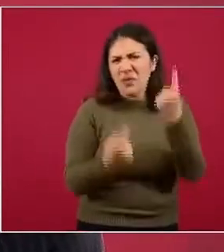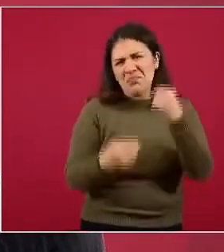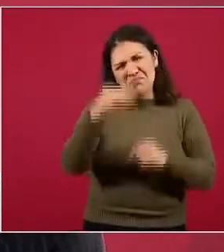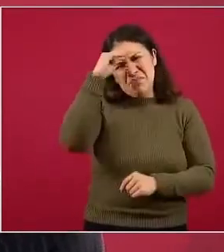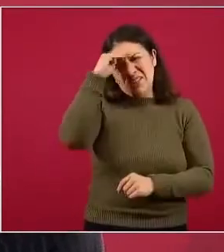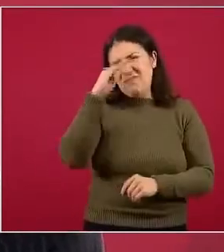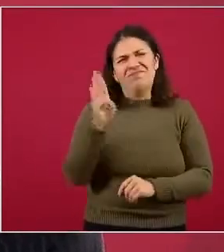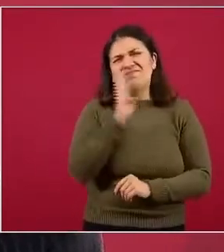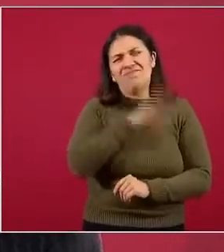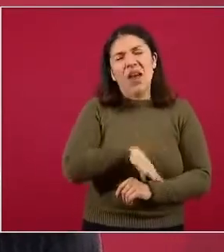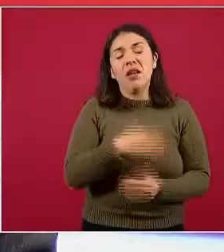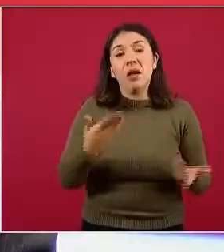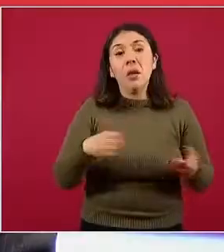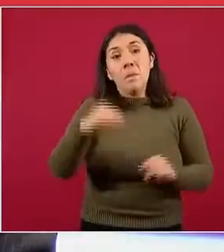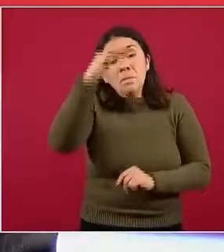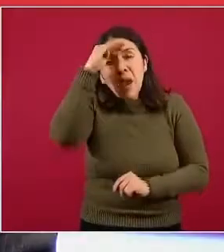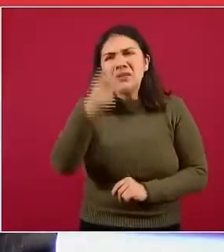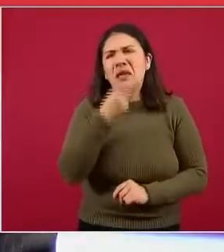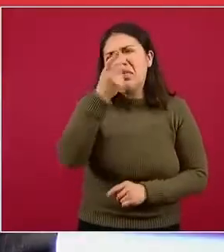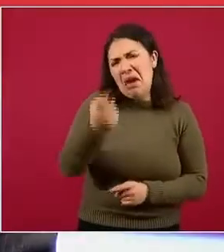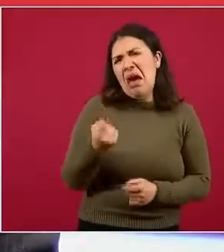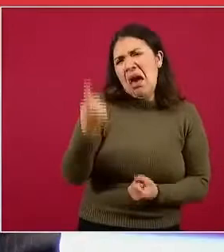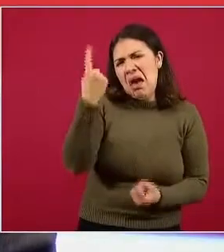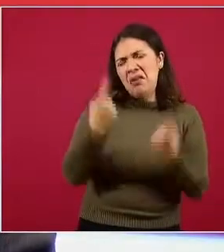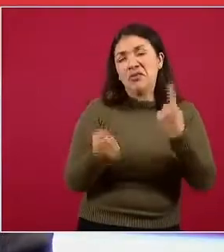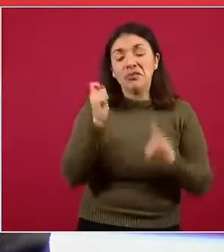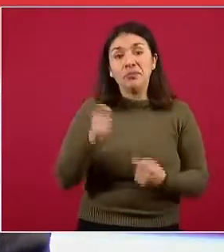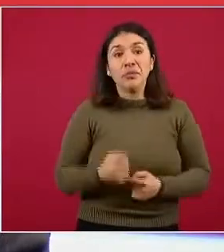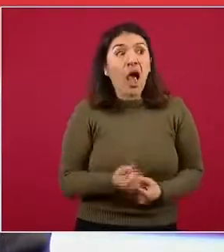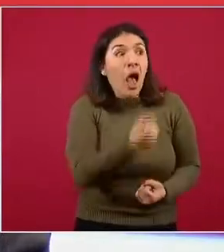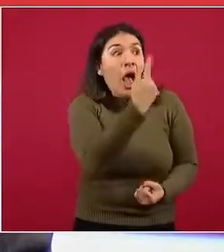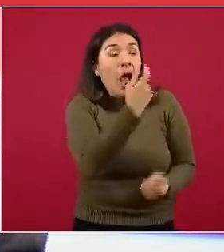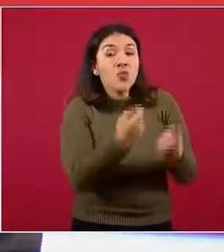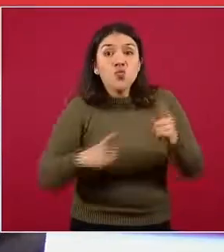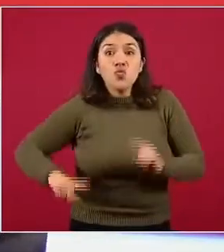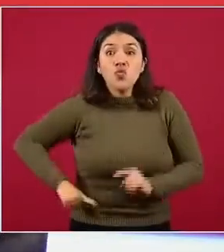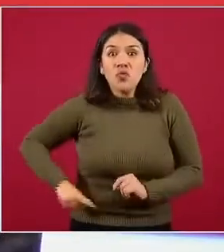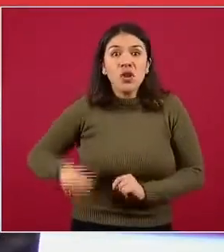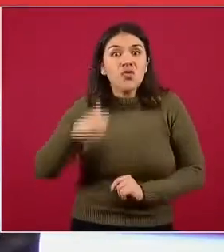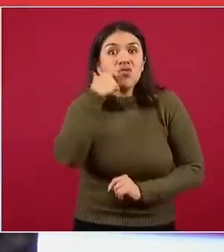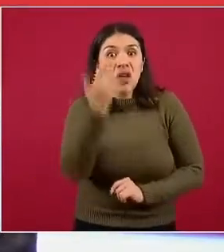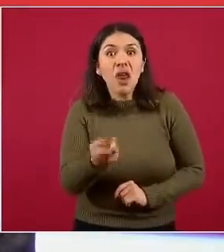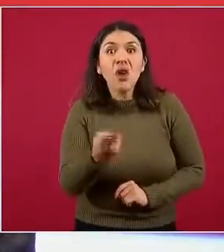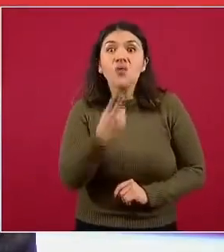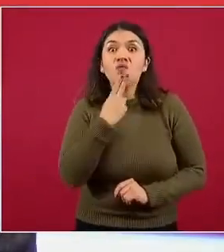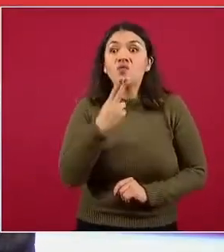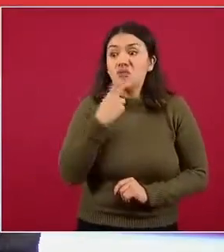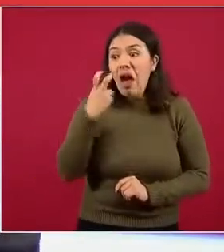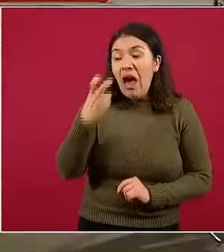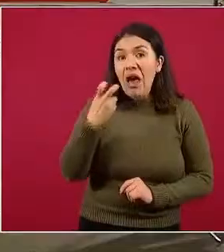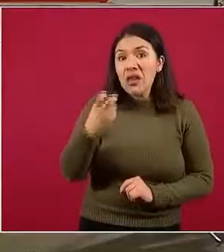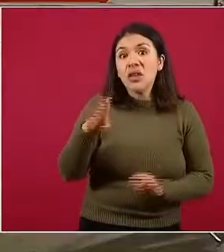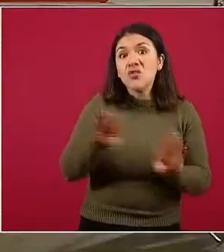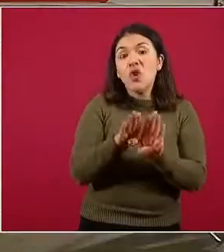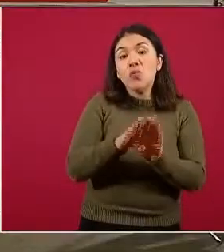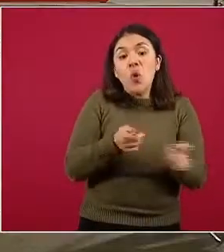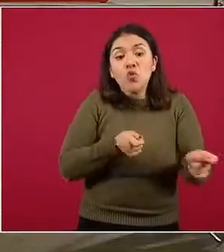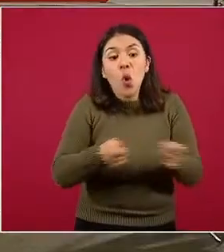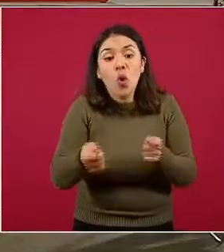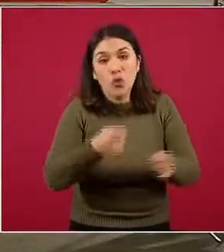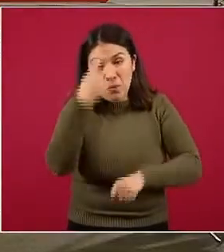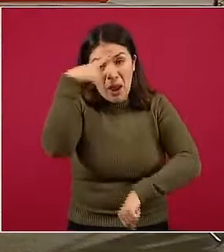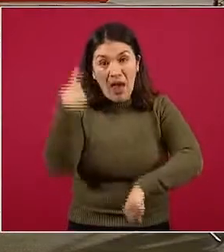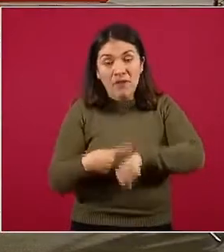despistados, en algún momento se dijo que algunos gobiernos pretendían utilizar este principio como mecanismo de control